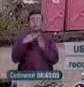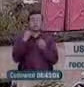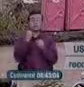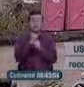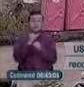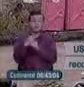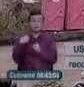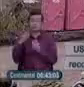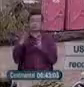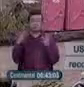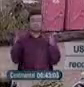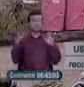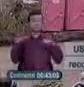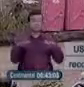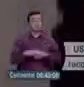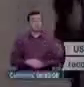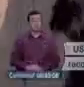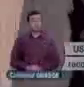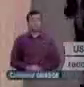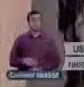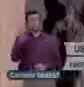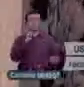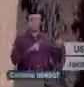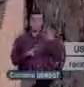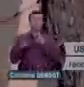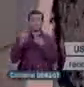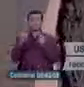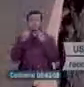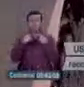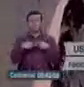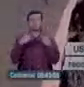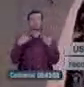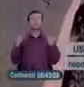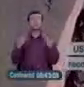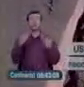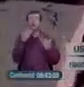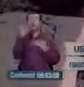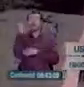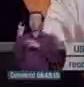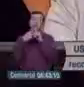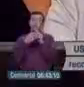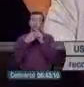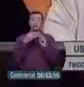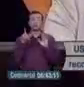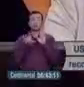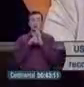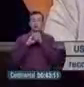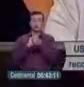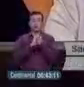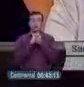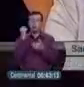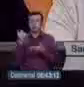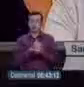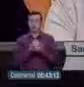puestos de empleos formales e informales. Al diagnóstico del costo se dio a conocer las fuentes de financiamiento. Con la ley de solidaridad